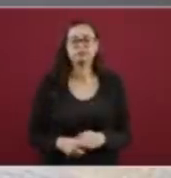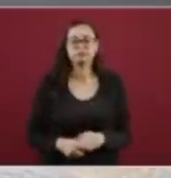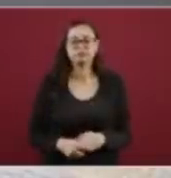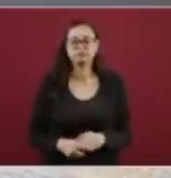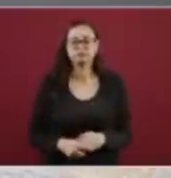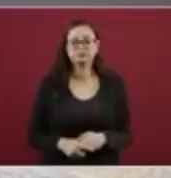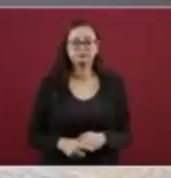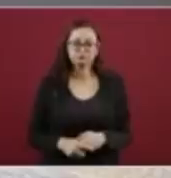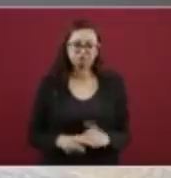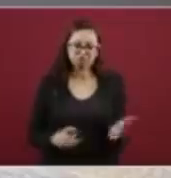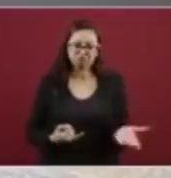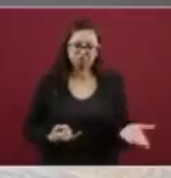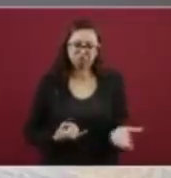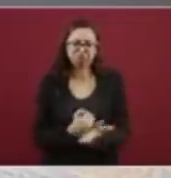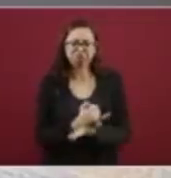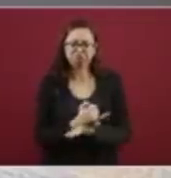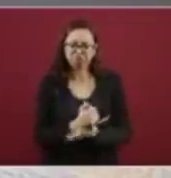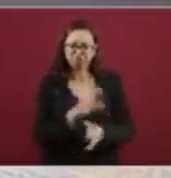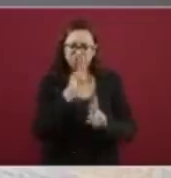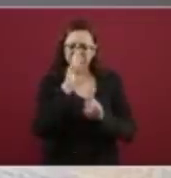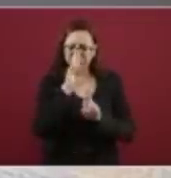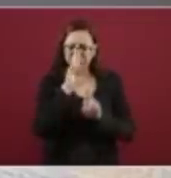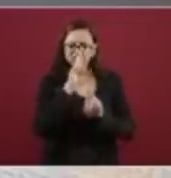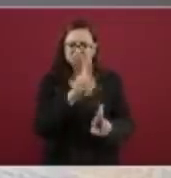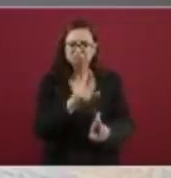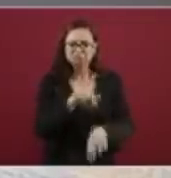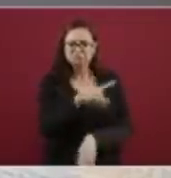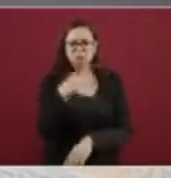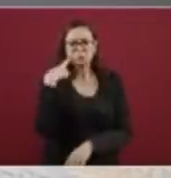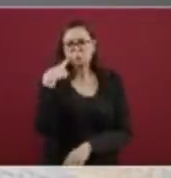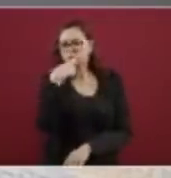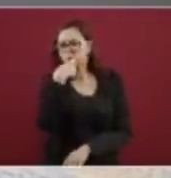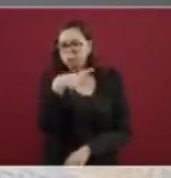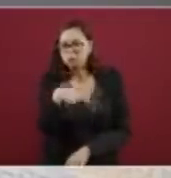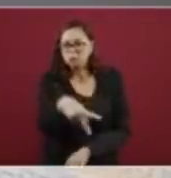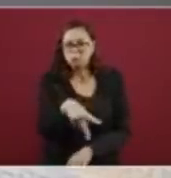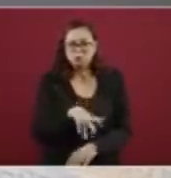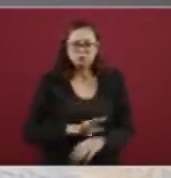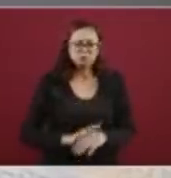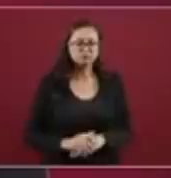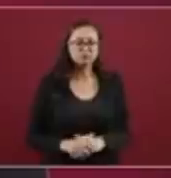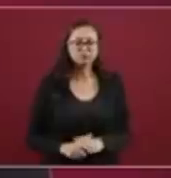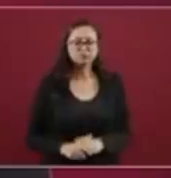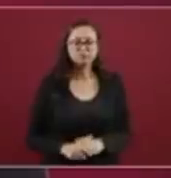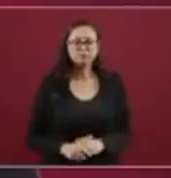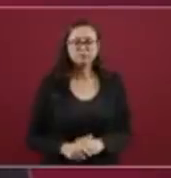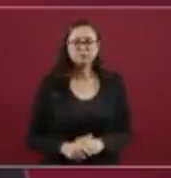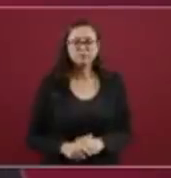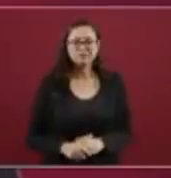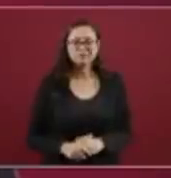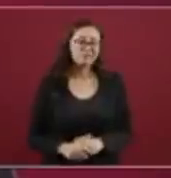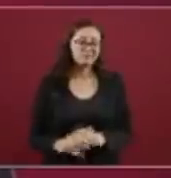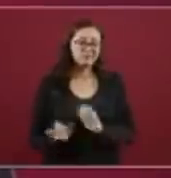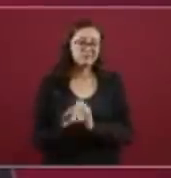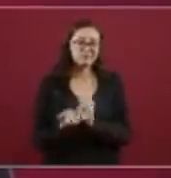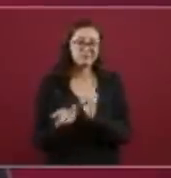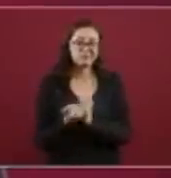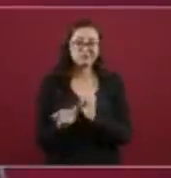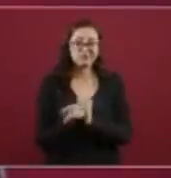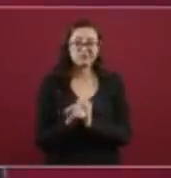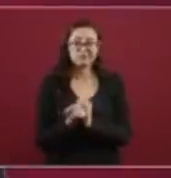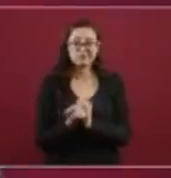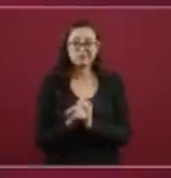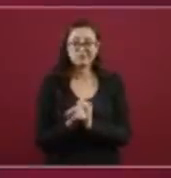por decisión de ellos, voluntaria, porque también hay que aclarar,